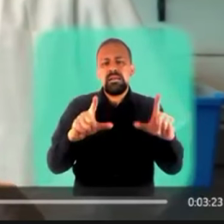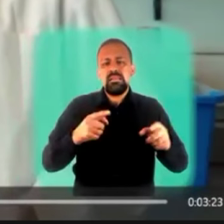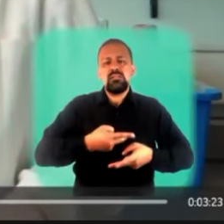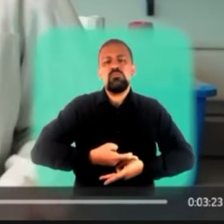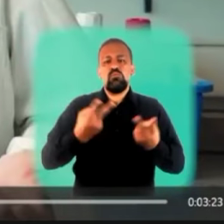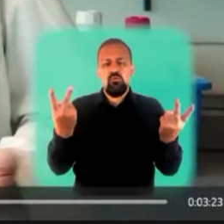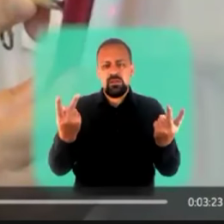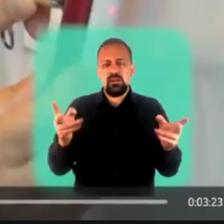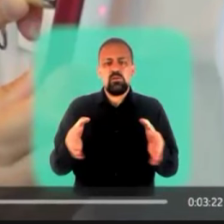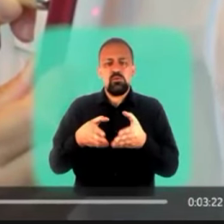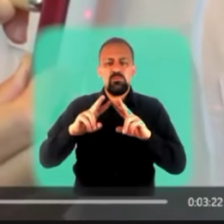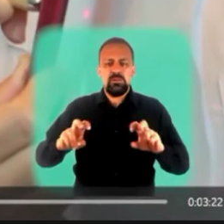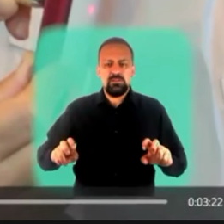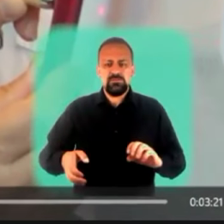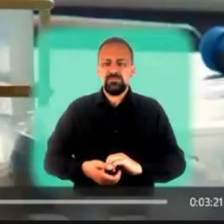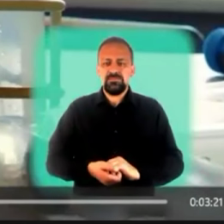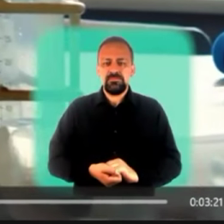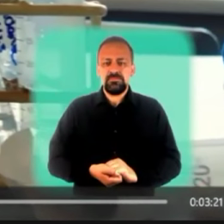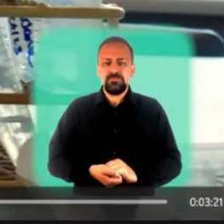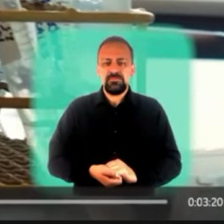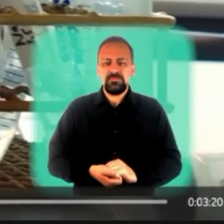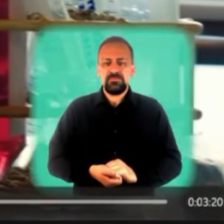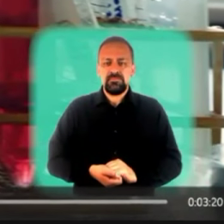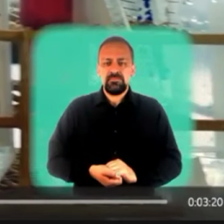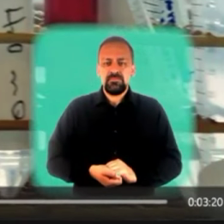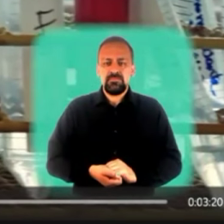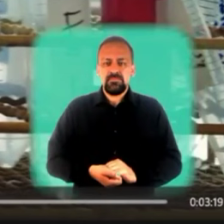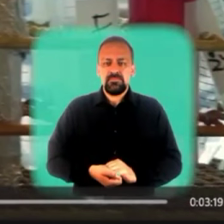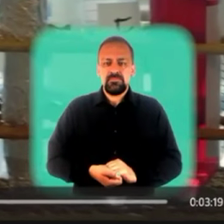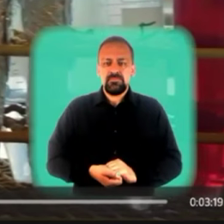patentan y publican a la comunidad científica.